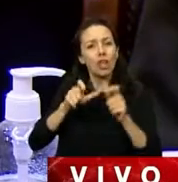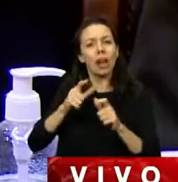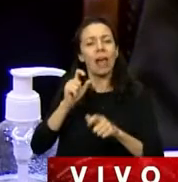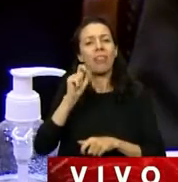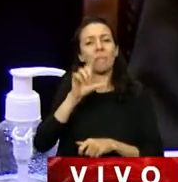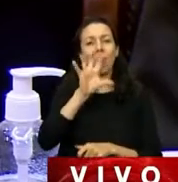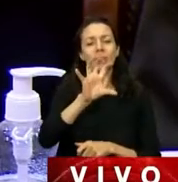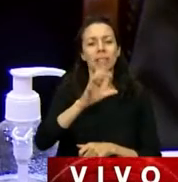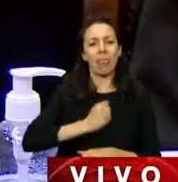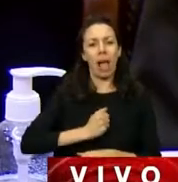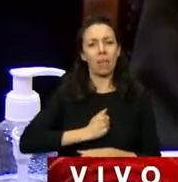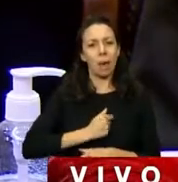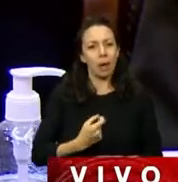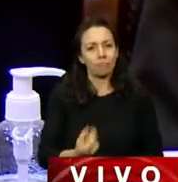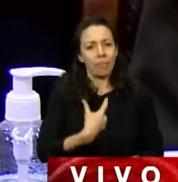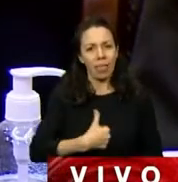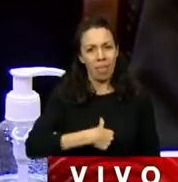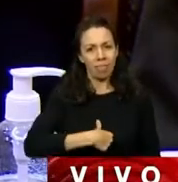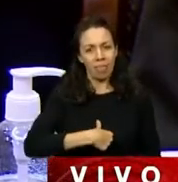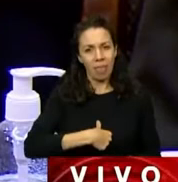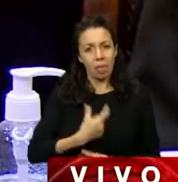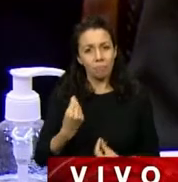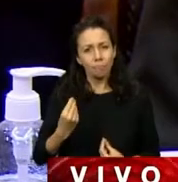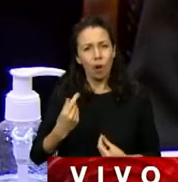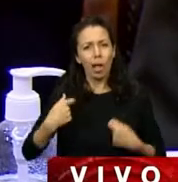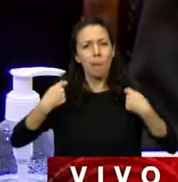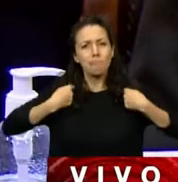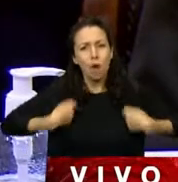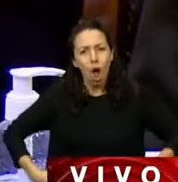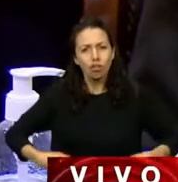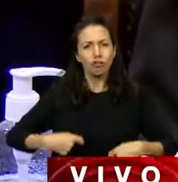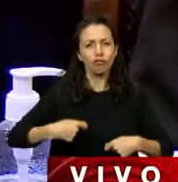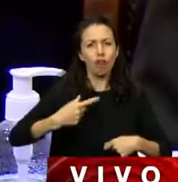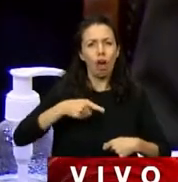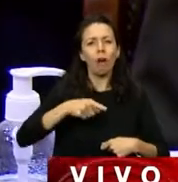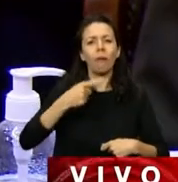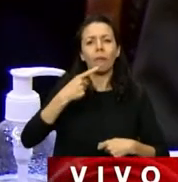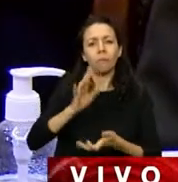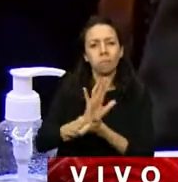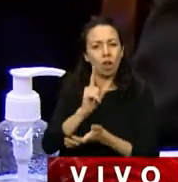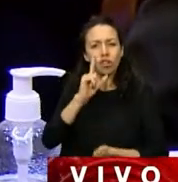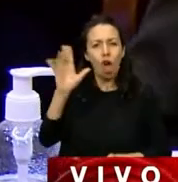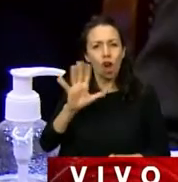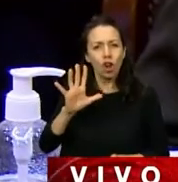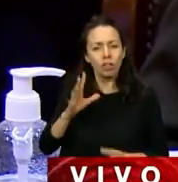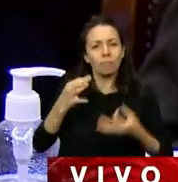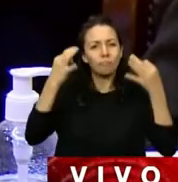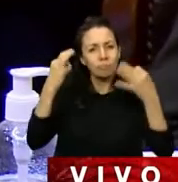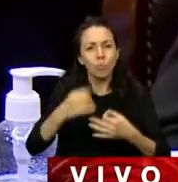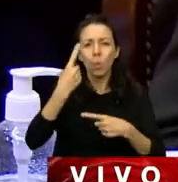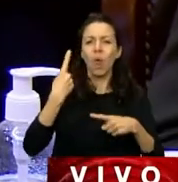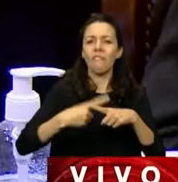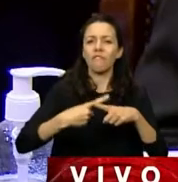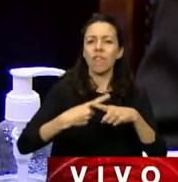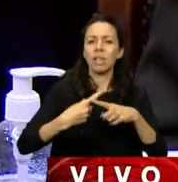el desconocimiento de ellos, por el desconocimiento absoluto de no saber lo que representa una de las fiestas